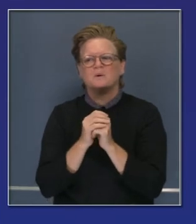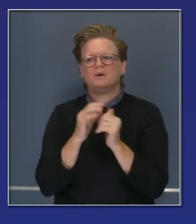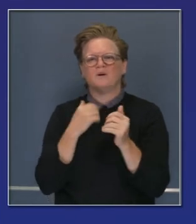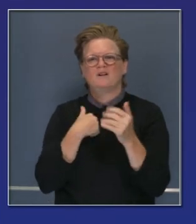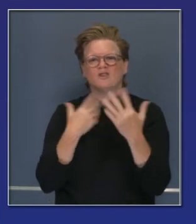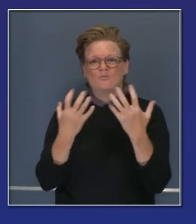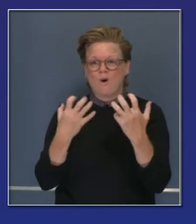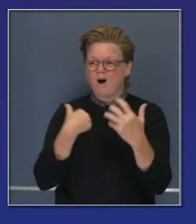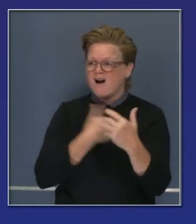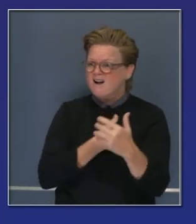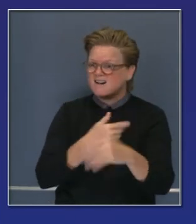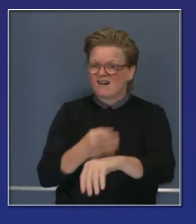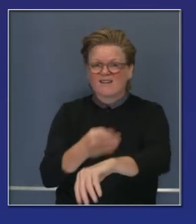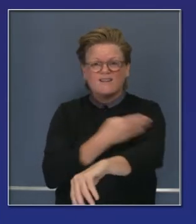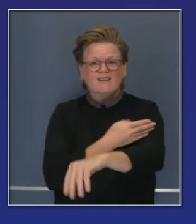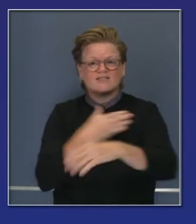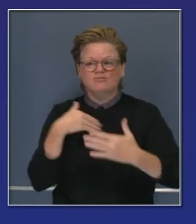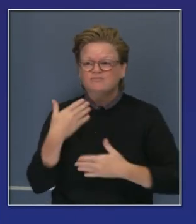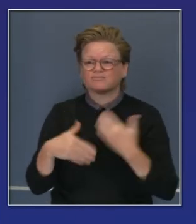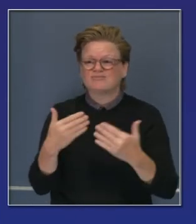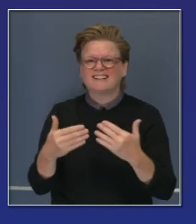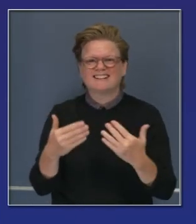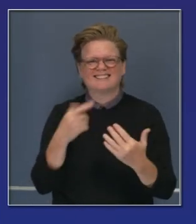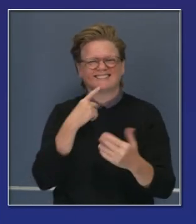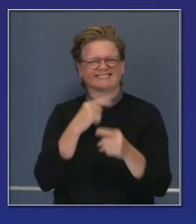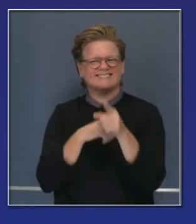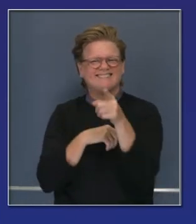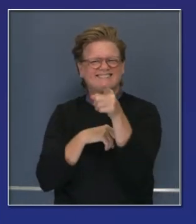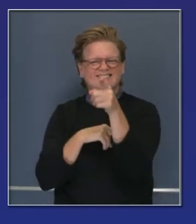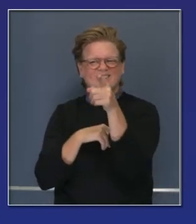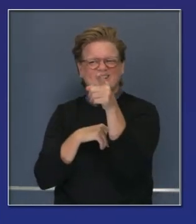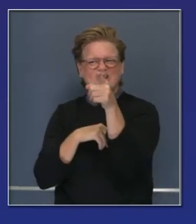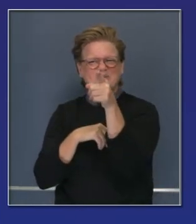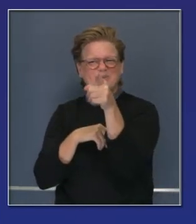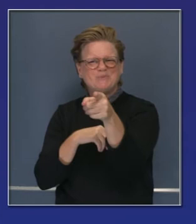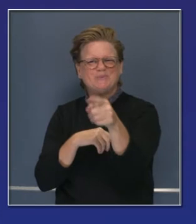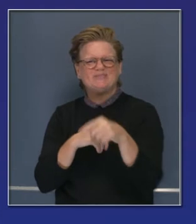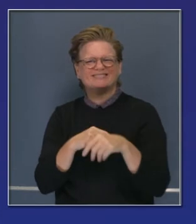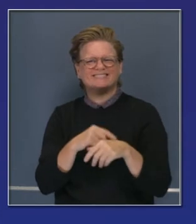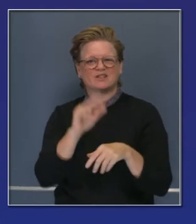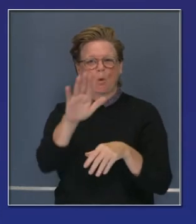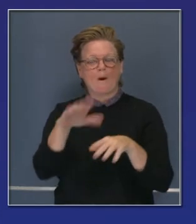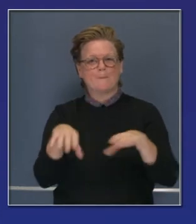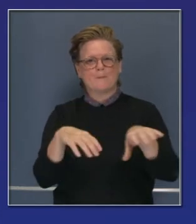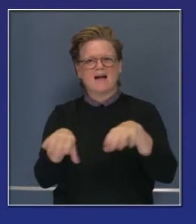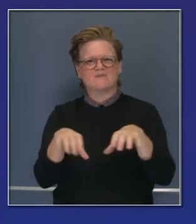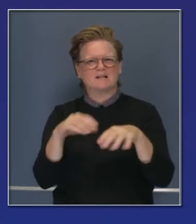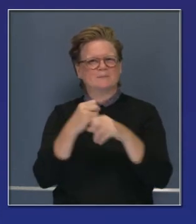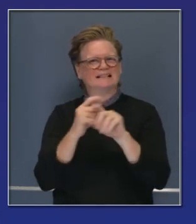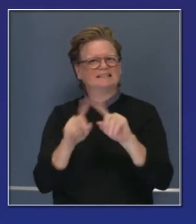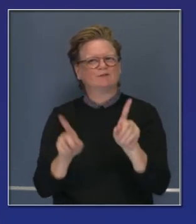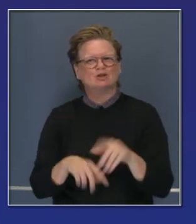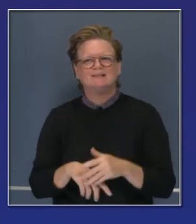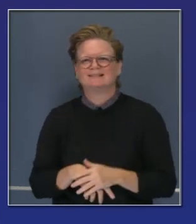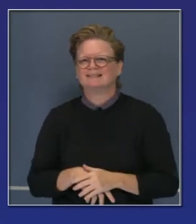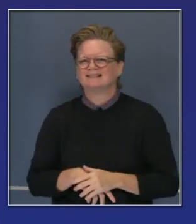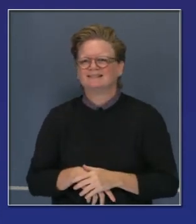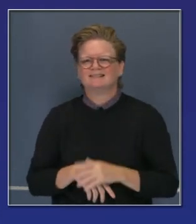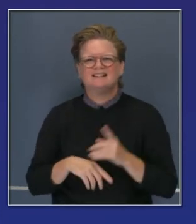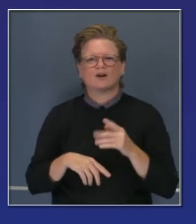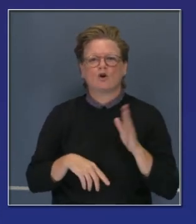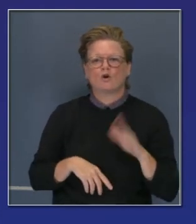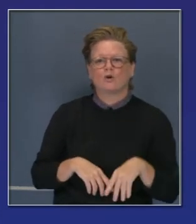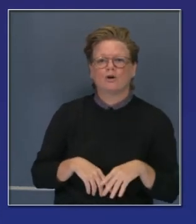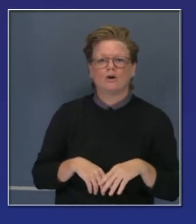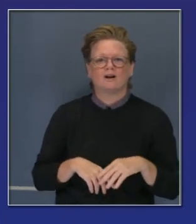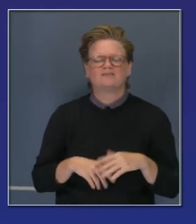podamos promover o anunciar hoy. Sus acciones importan. El buen comportamiento también es contagioso, no solo COVID-19. Así que queremos